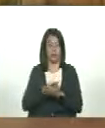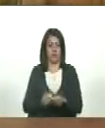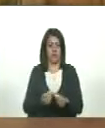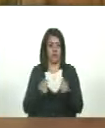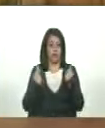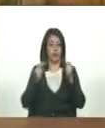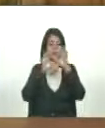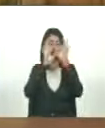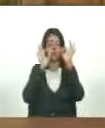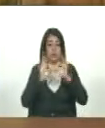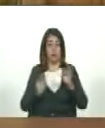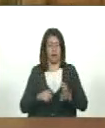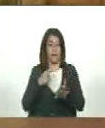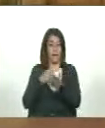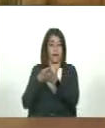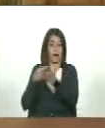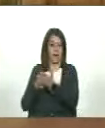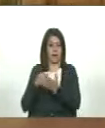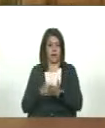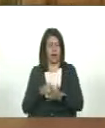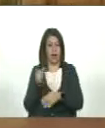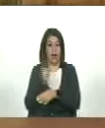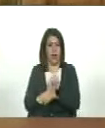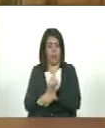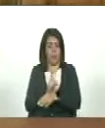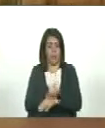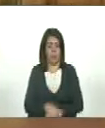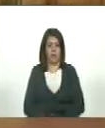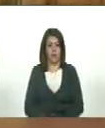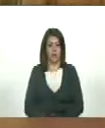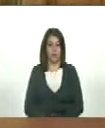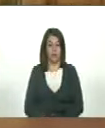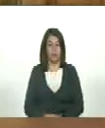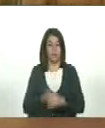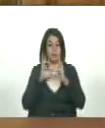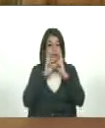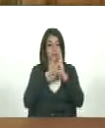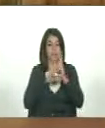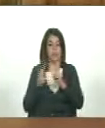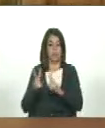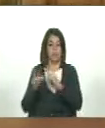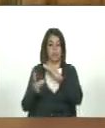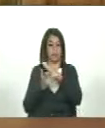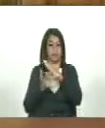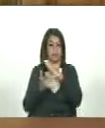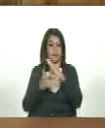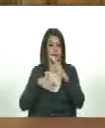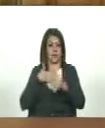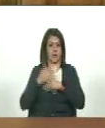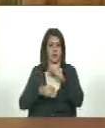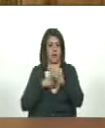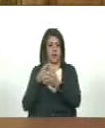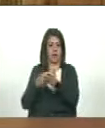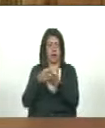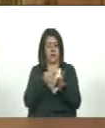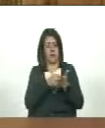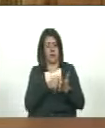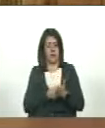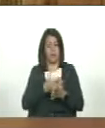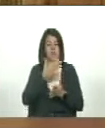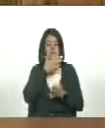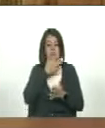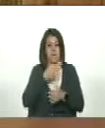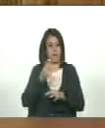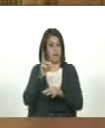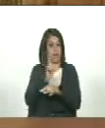a los mecanismos de pago de forma inmediata? Todos hemos visto cómo con la tecnología podemos hacer pagos